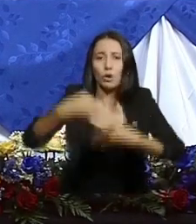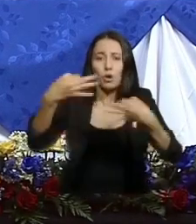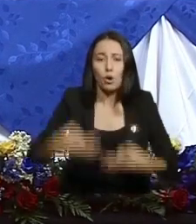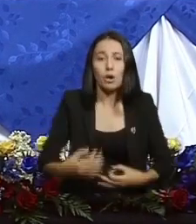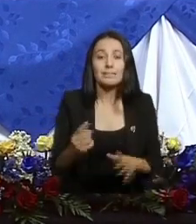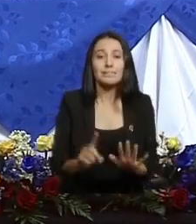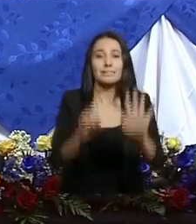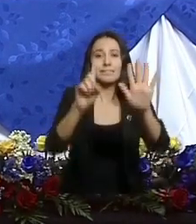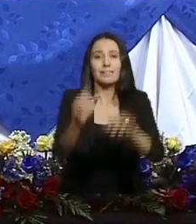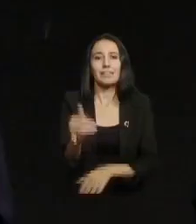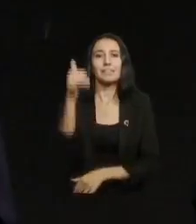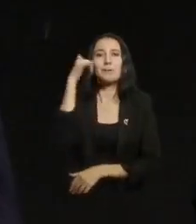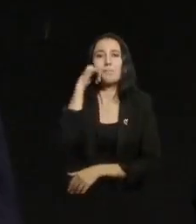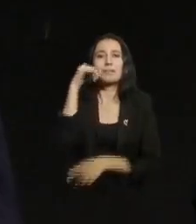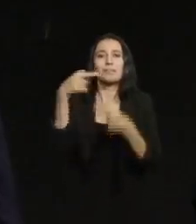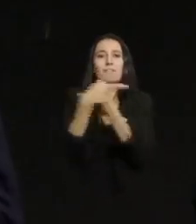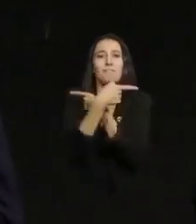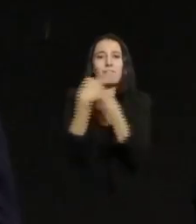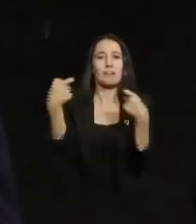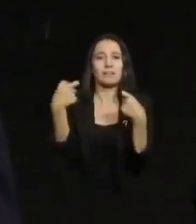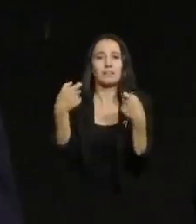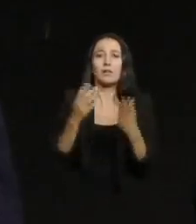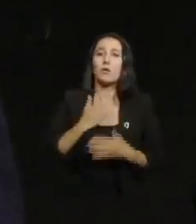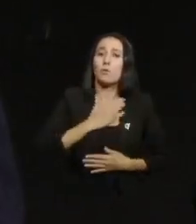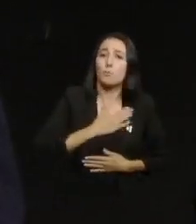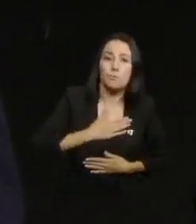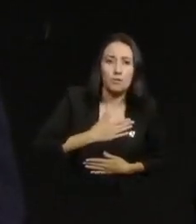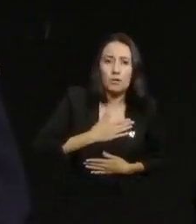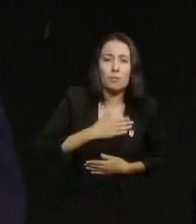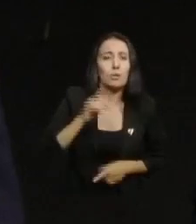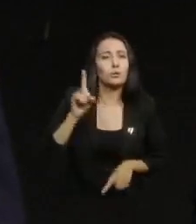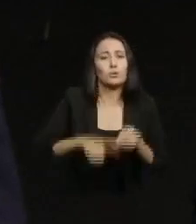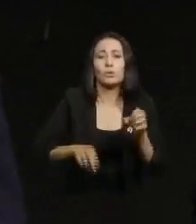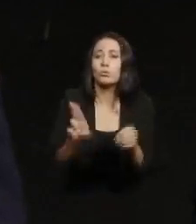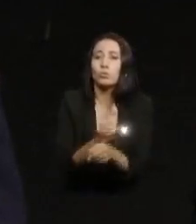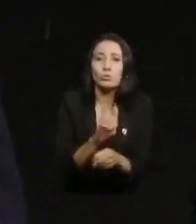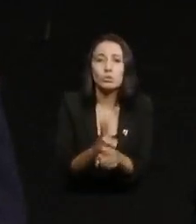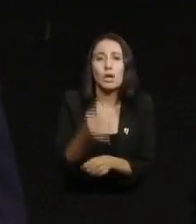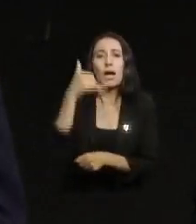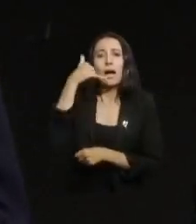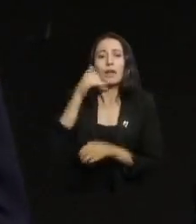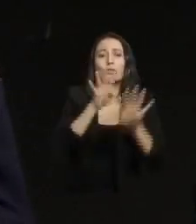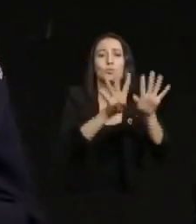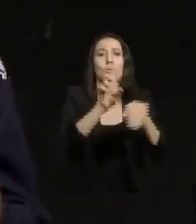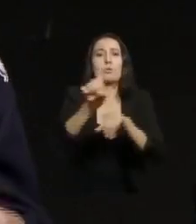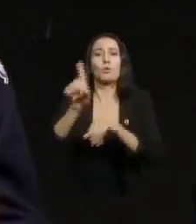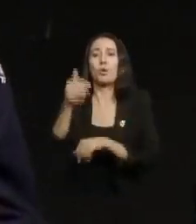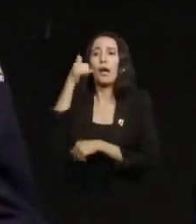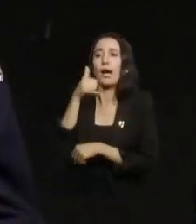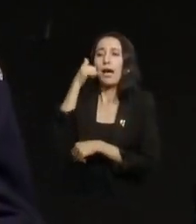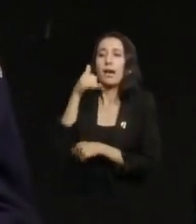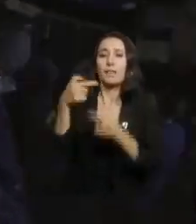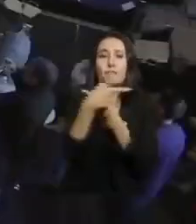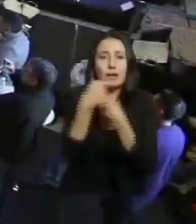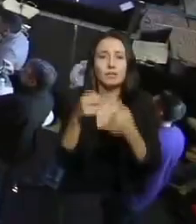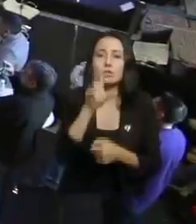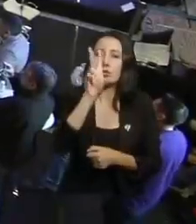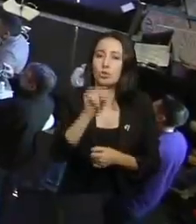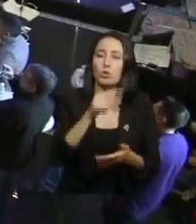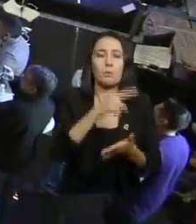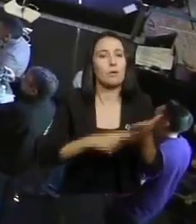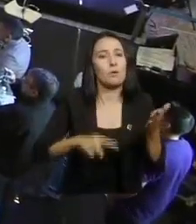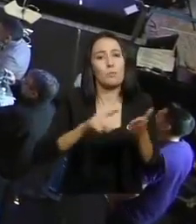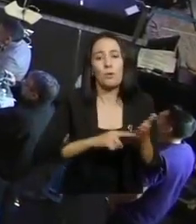llamadas falsas y pedimos a la ciudadanía que no haga mal uso de la línea única ECU-911, que es para atender emergencias,